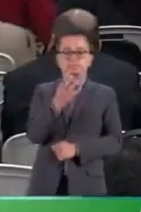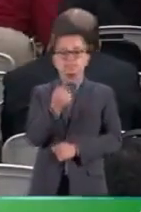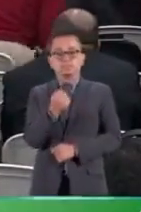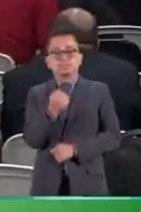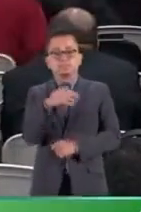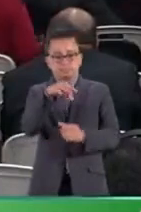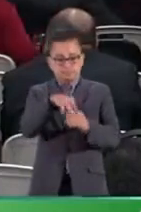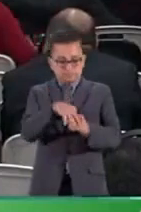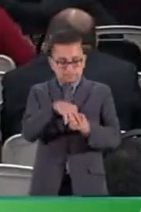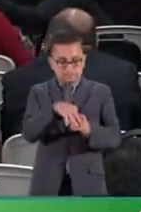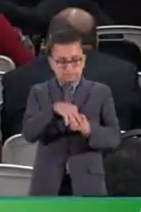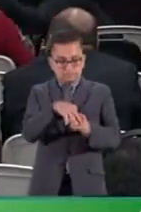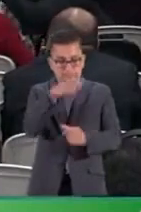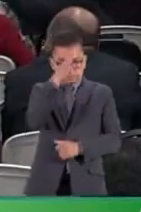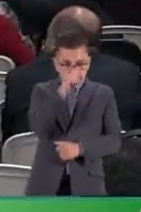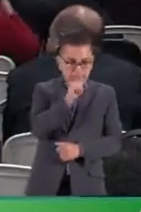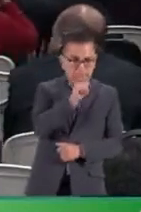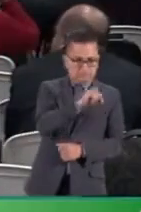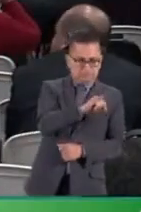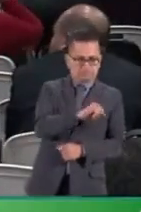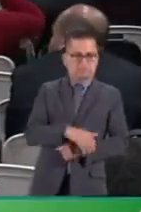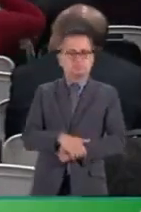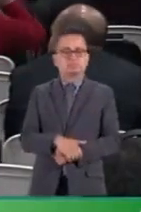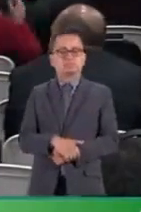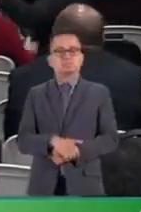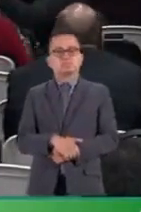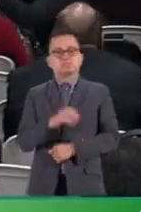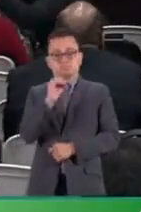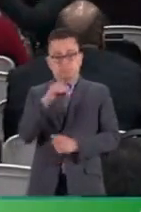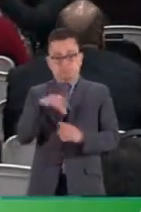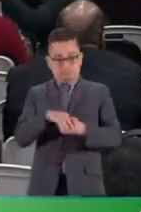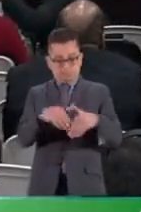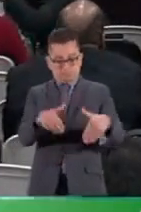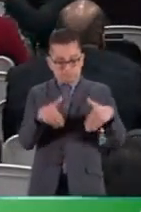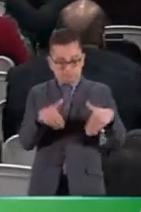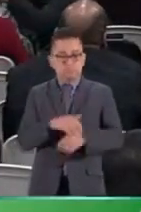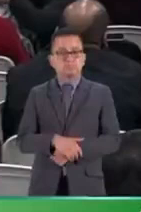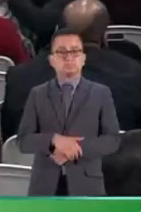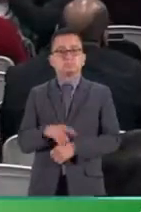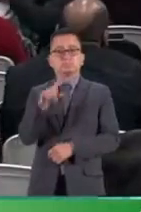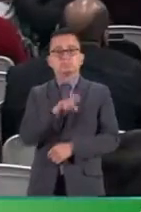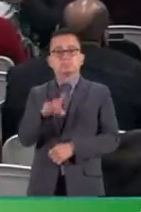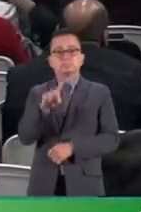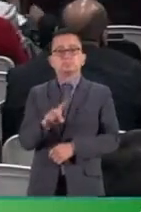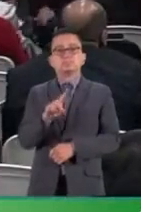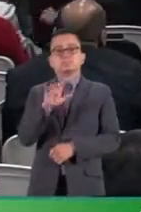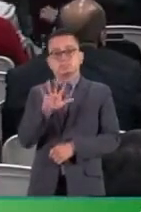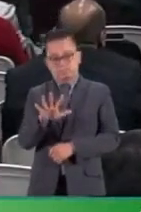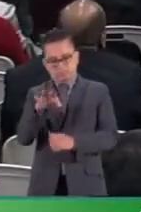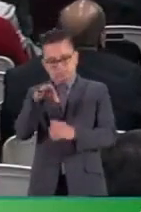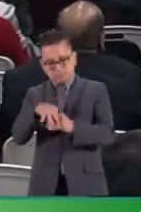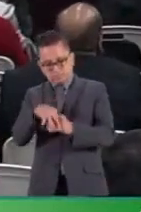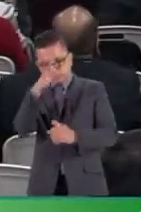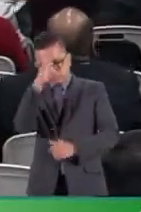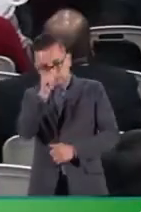359 votos en pro, 0 abstenciones y 135 votos